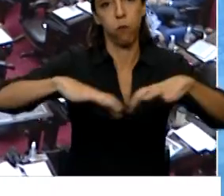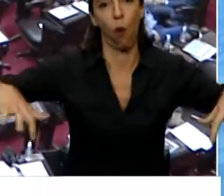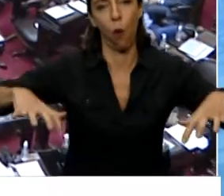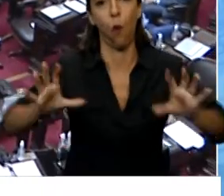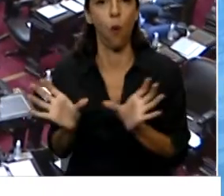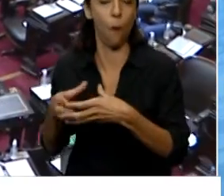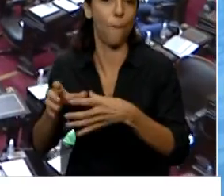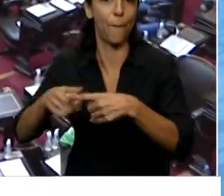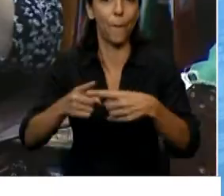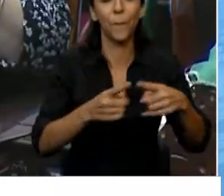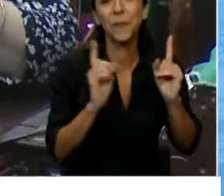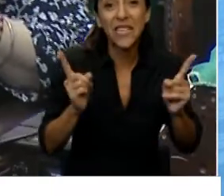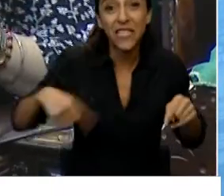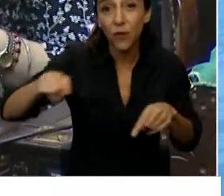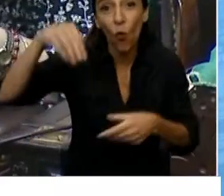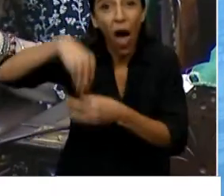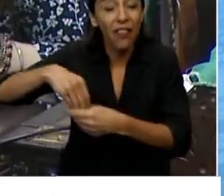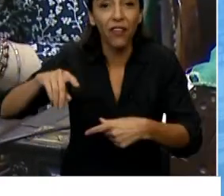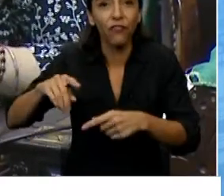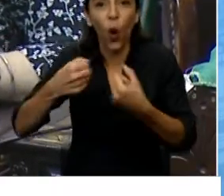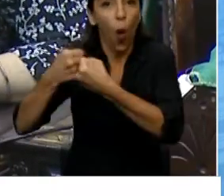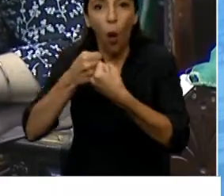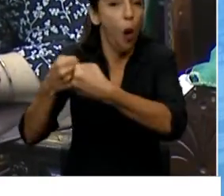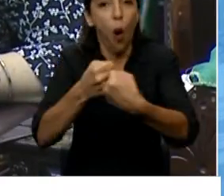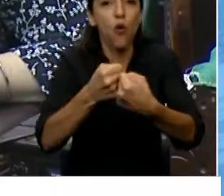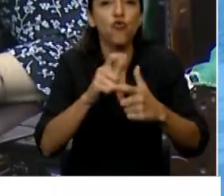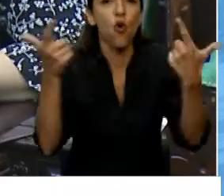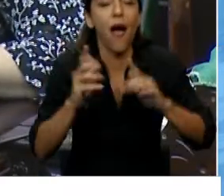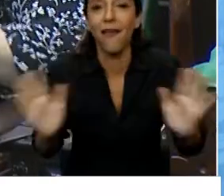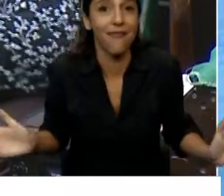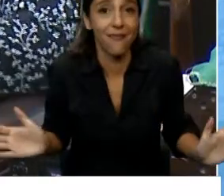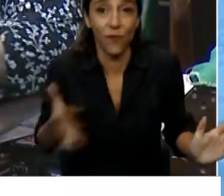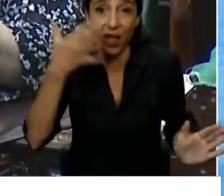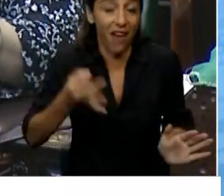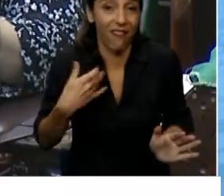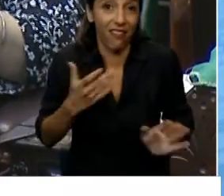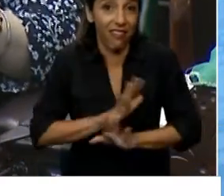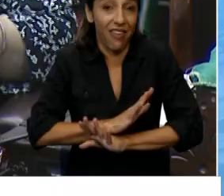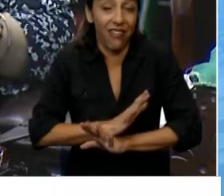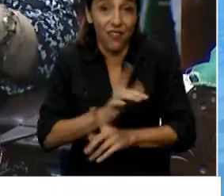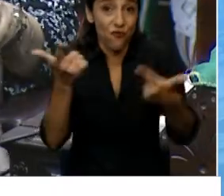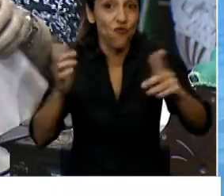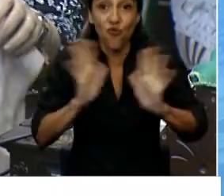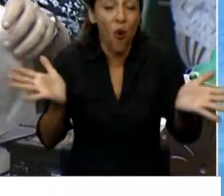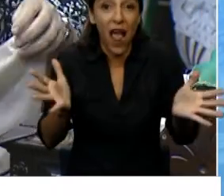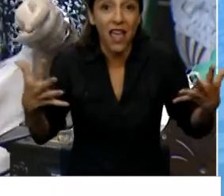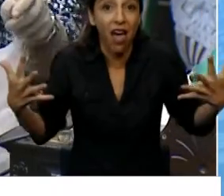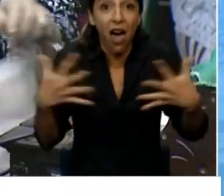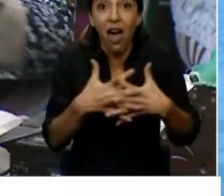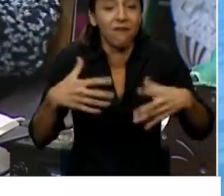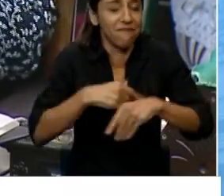unificada porque no forma parte de la profesión de fe partidaria de ninguno. Los bloques están